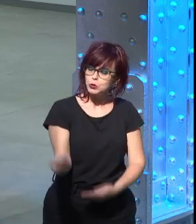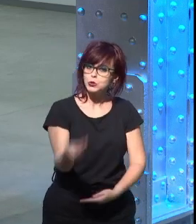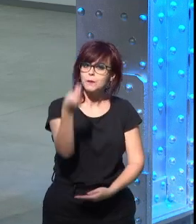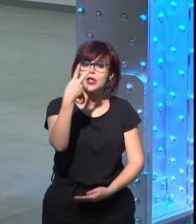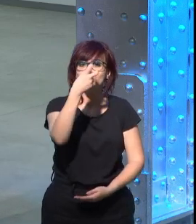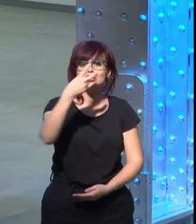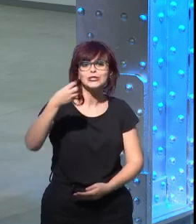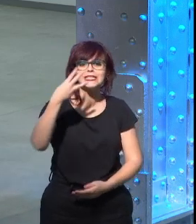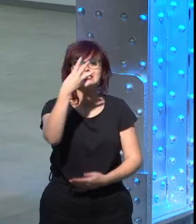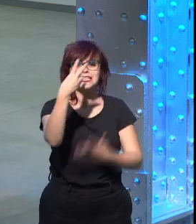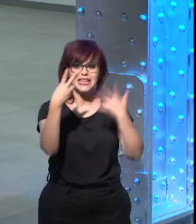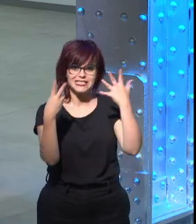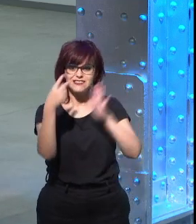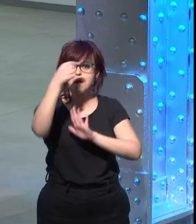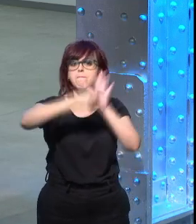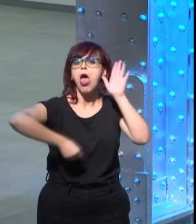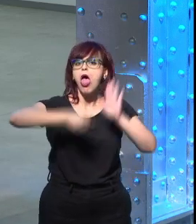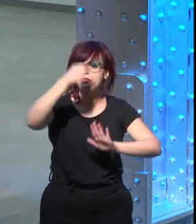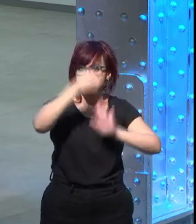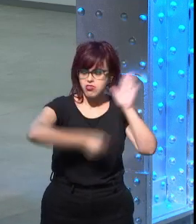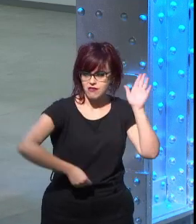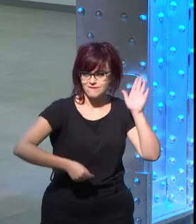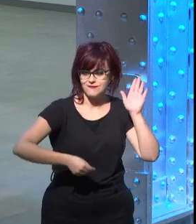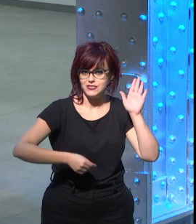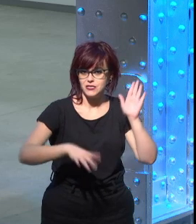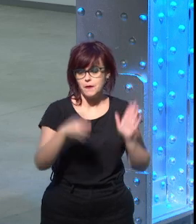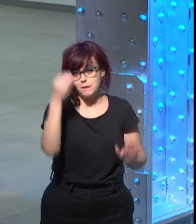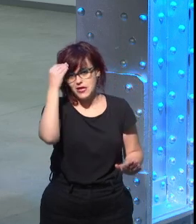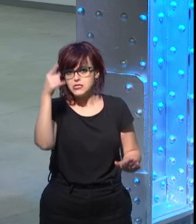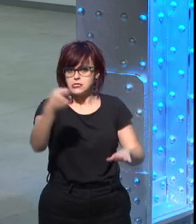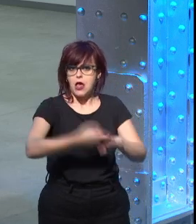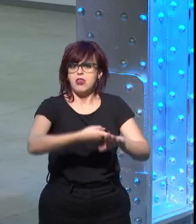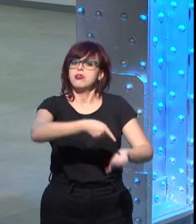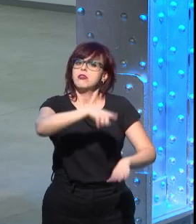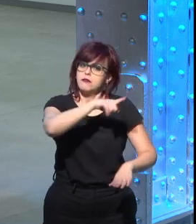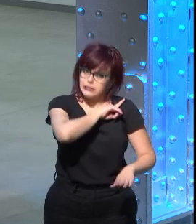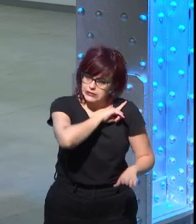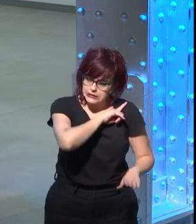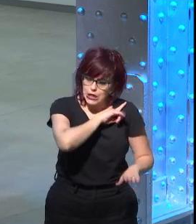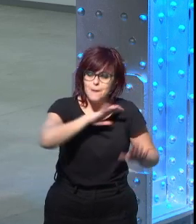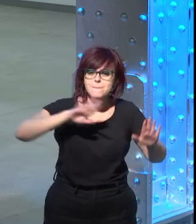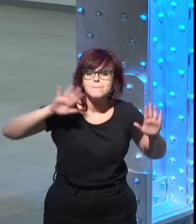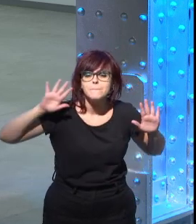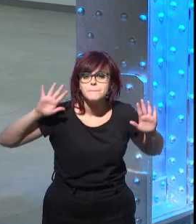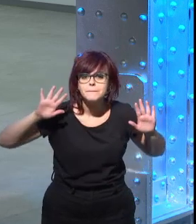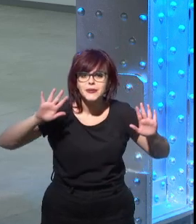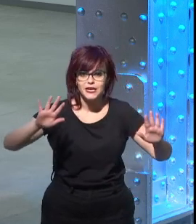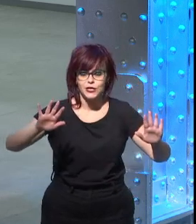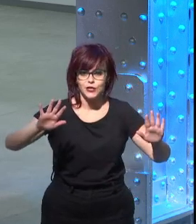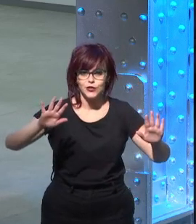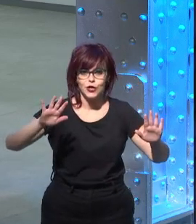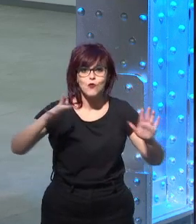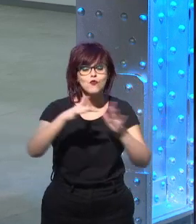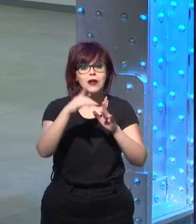con 237 medidas. Probablemente consideréis que es un número excesivo, pero tiene una